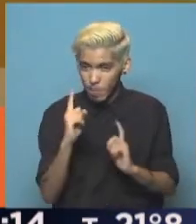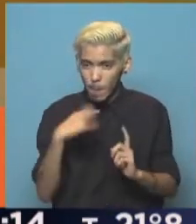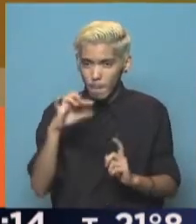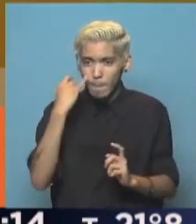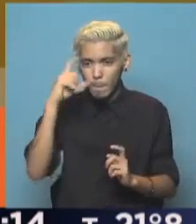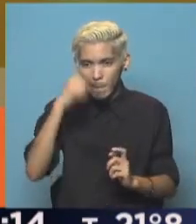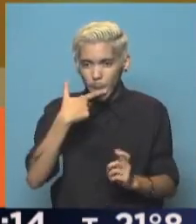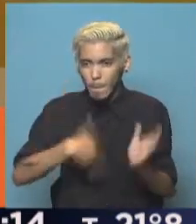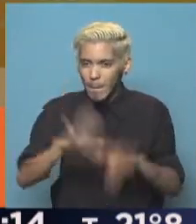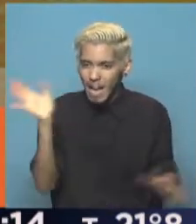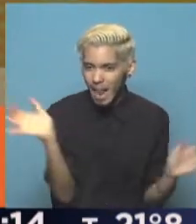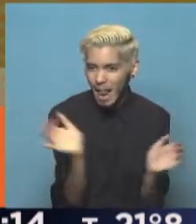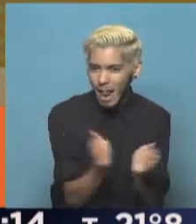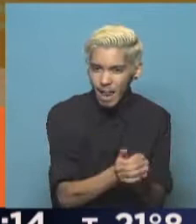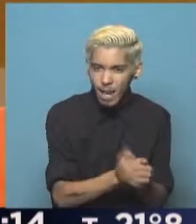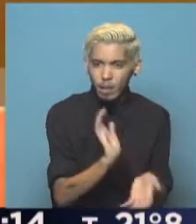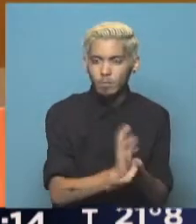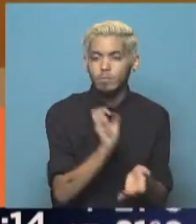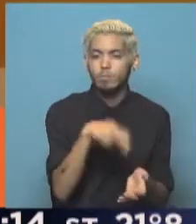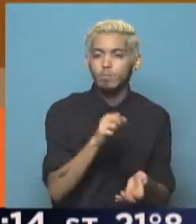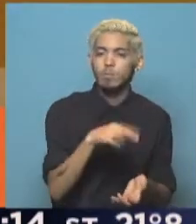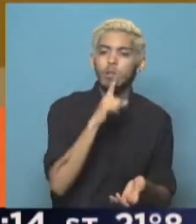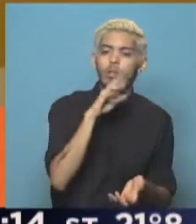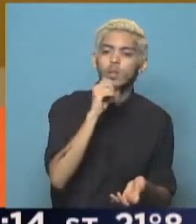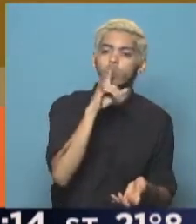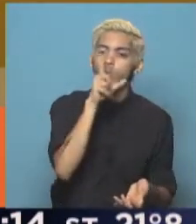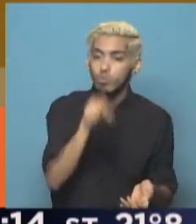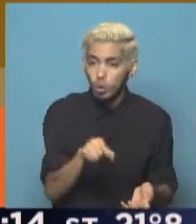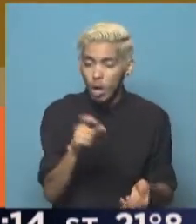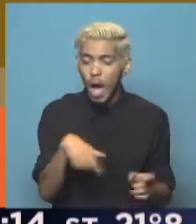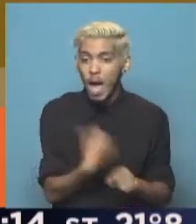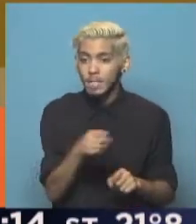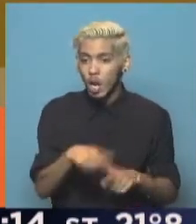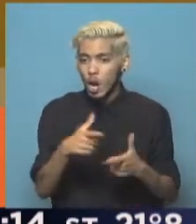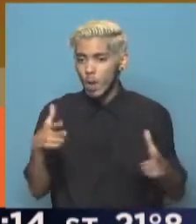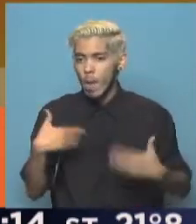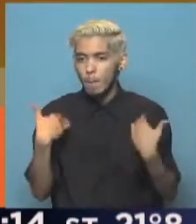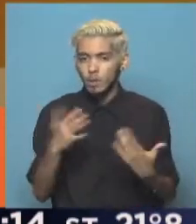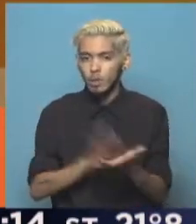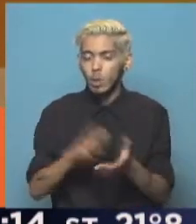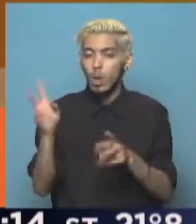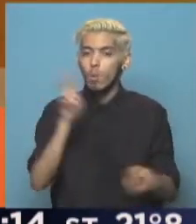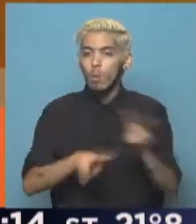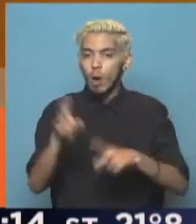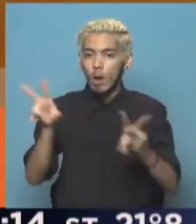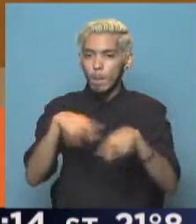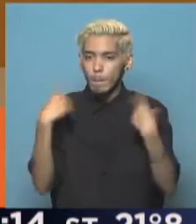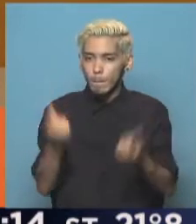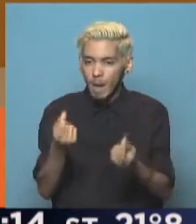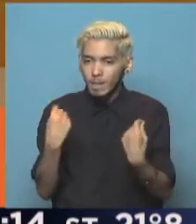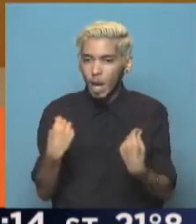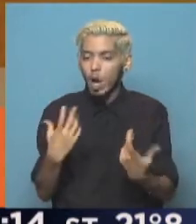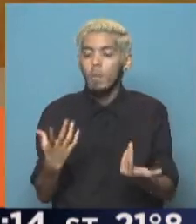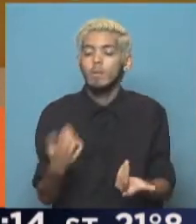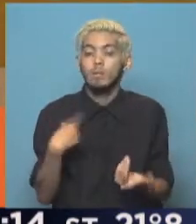pyme más más más chiquitita que es la que está inscripto como monotributista que hasta ahora no tenía muchas posibilidades buscar financiamiento y con esta línea que estamos que